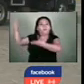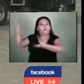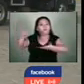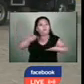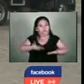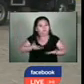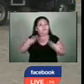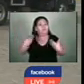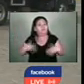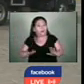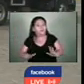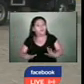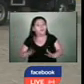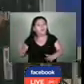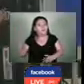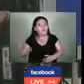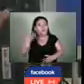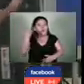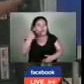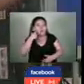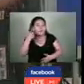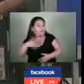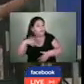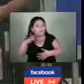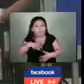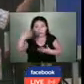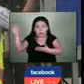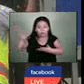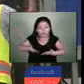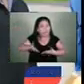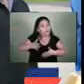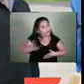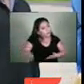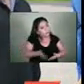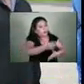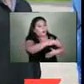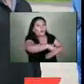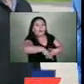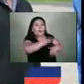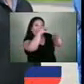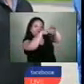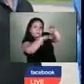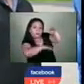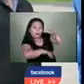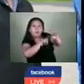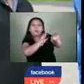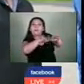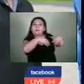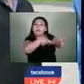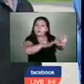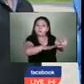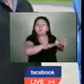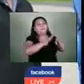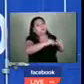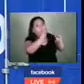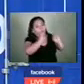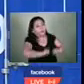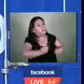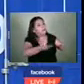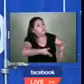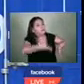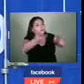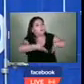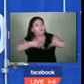vacunas anti-COVID-19 fue trasladado hasta el Centro Nacional de Biológicos para que posteriormente los